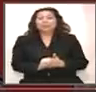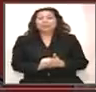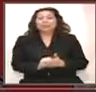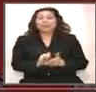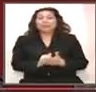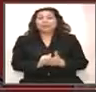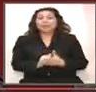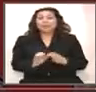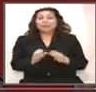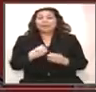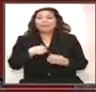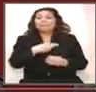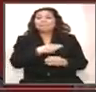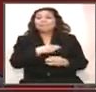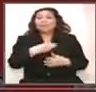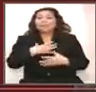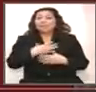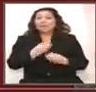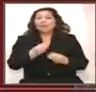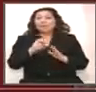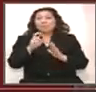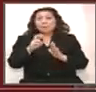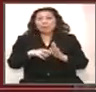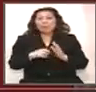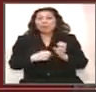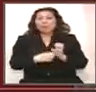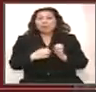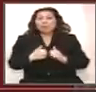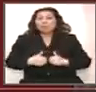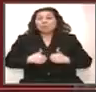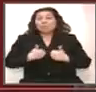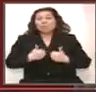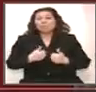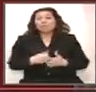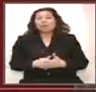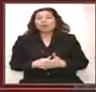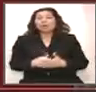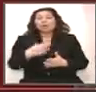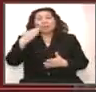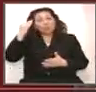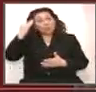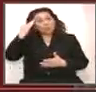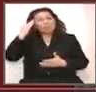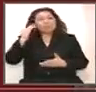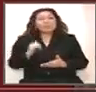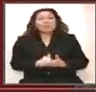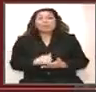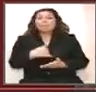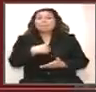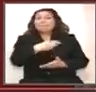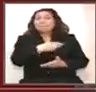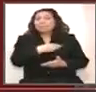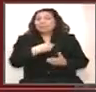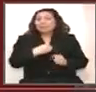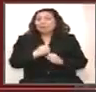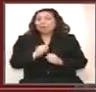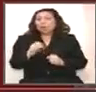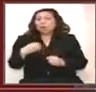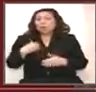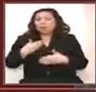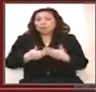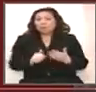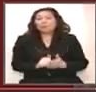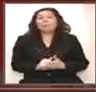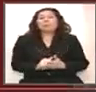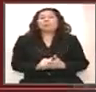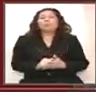las que se ejecutan en el Ministerio de Salud como programa Etapa Vida Adolescente o programa Salud Mental, en el Ministerio de Trabajo, Jóvenes